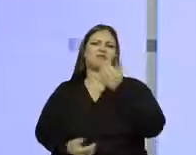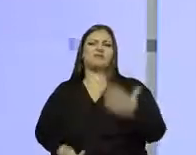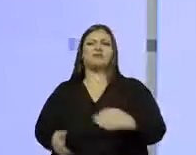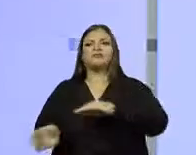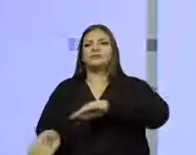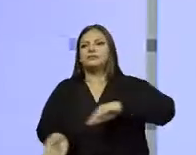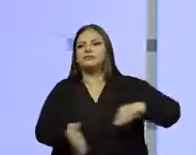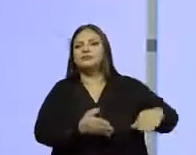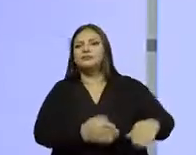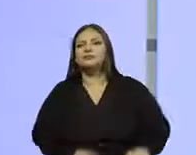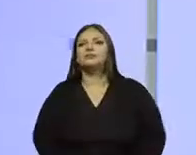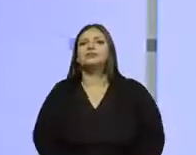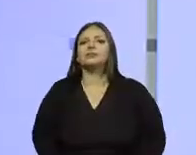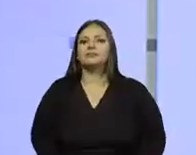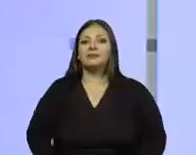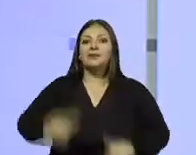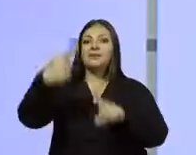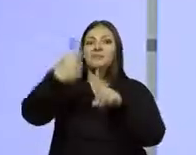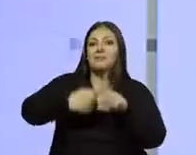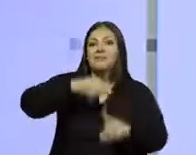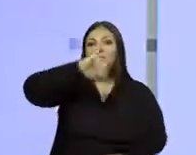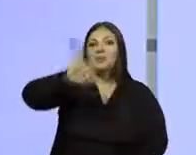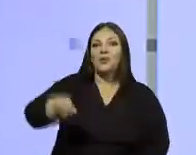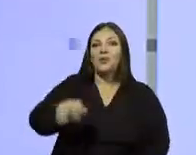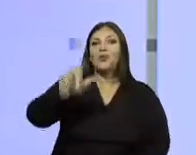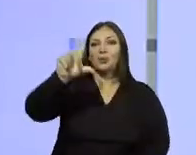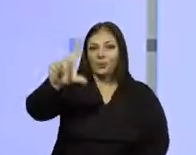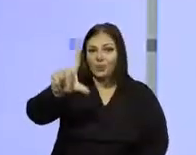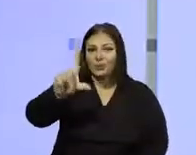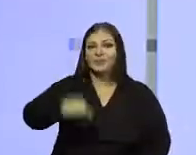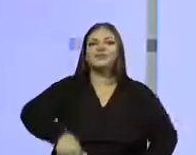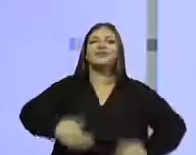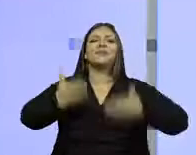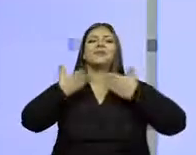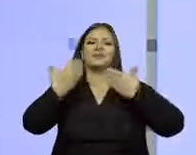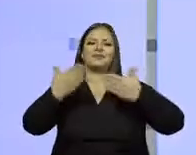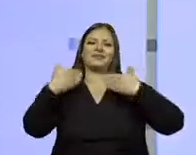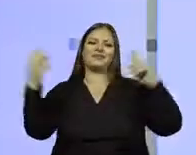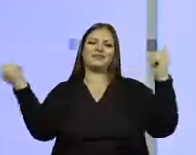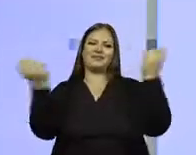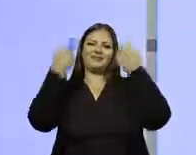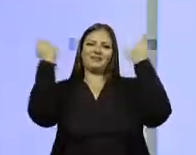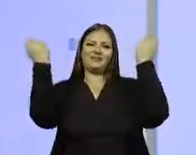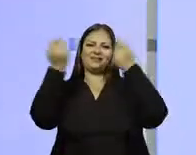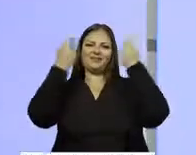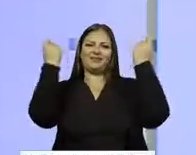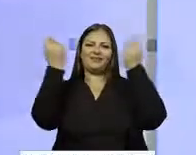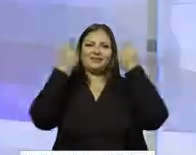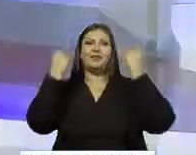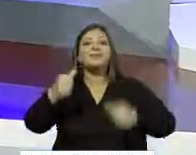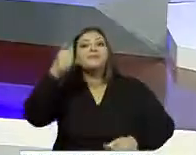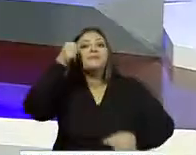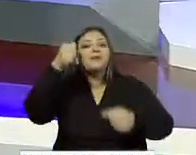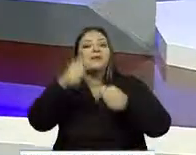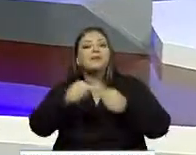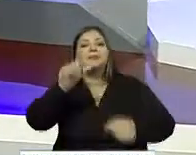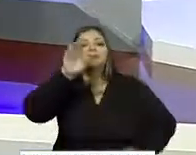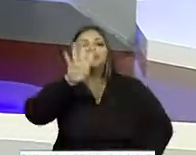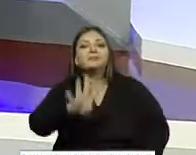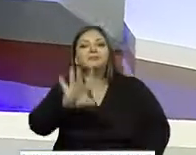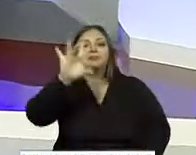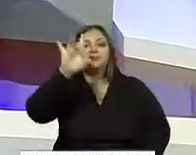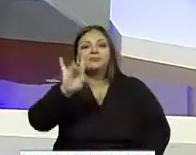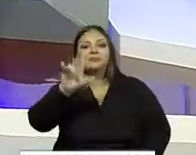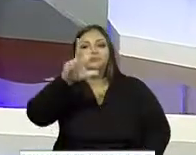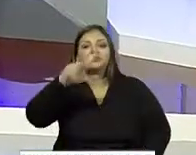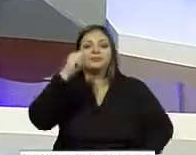que el municipio de Guayaquil presentó el calendario de eventos oficiales que se realizarán por los 483 años de